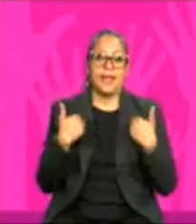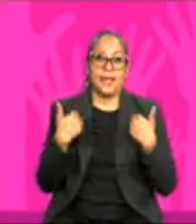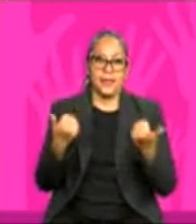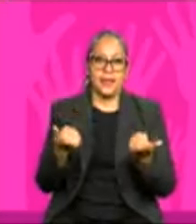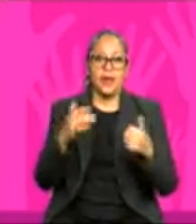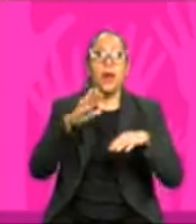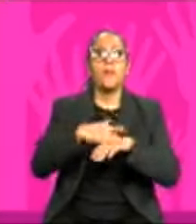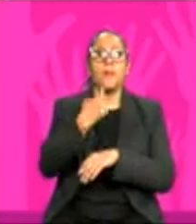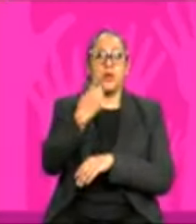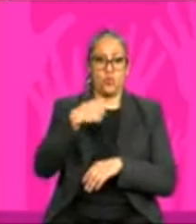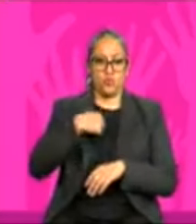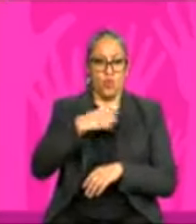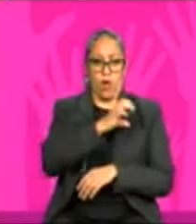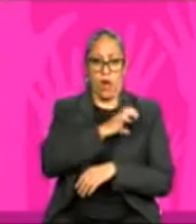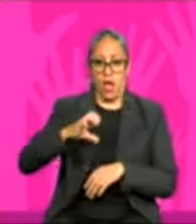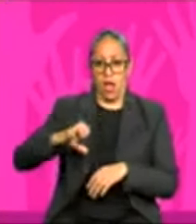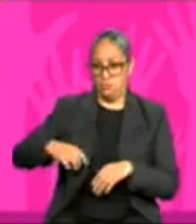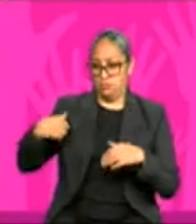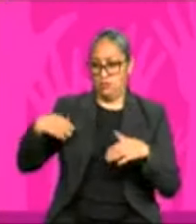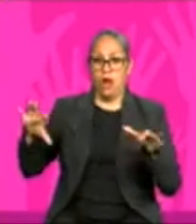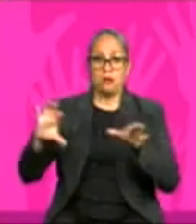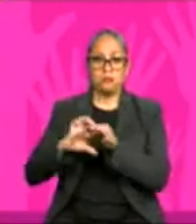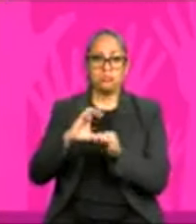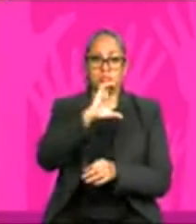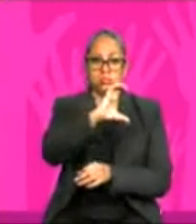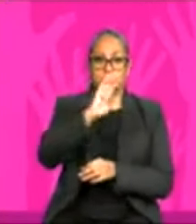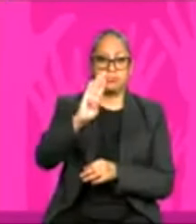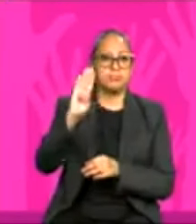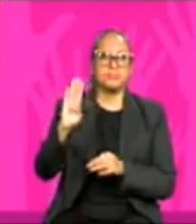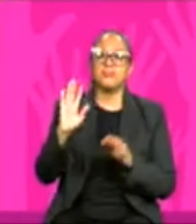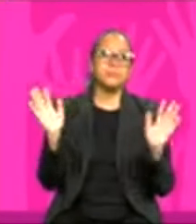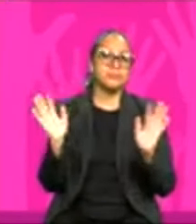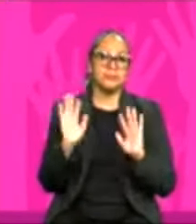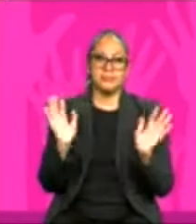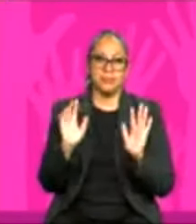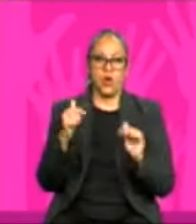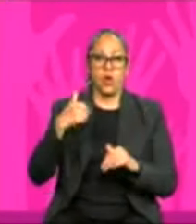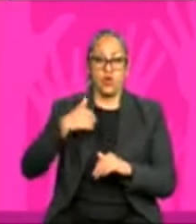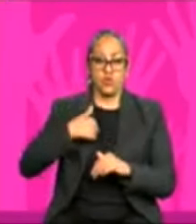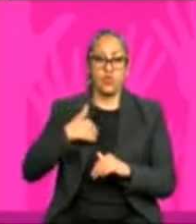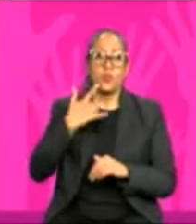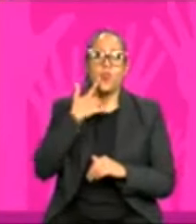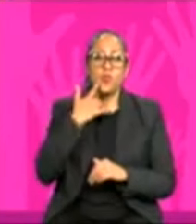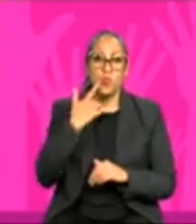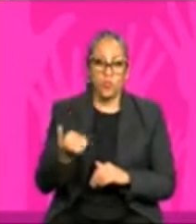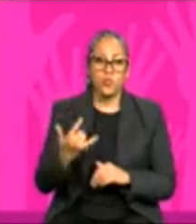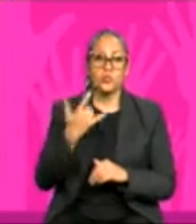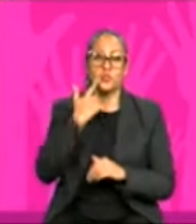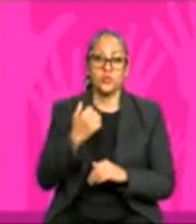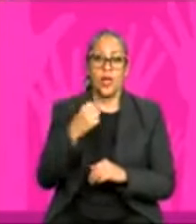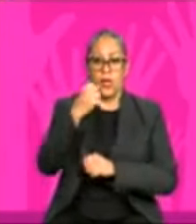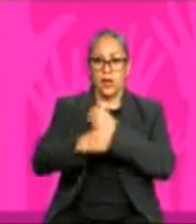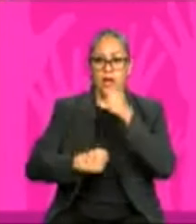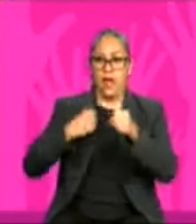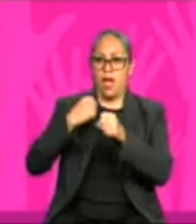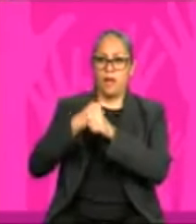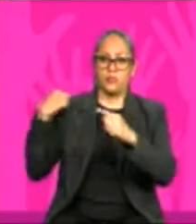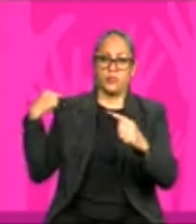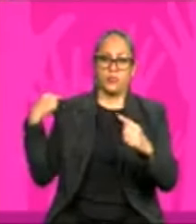porque yo no soy candidata de Cuauhtémoc Blanco, soy candidata de una lucha de muchos años